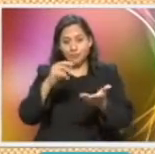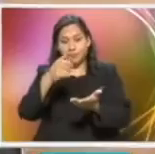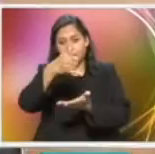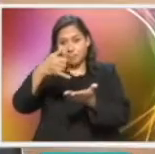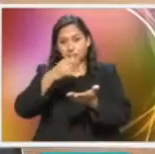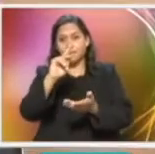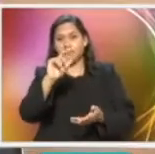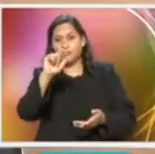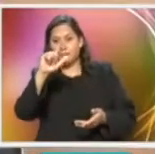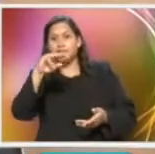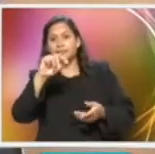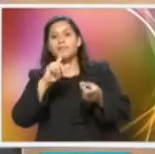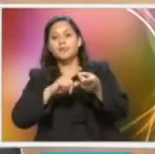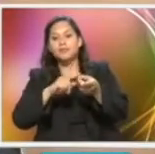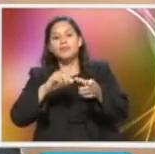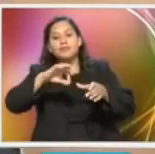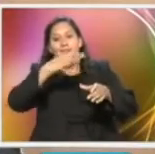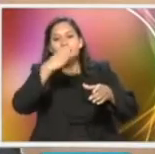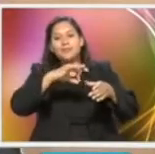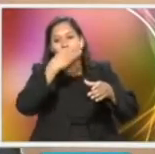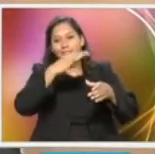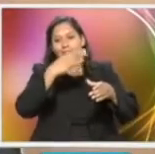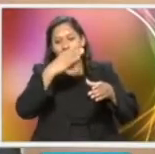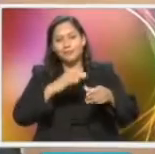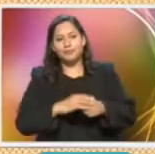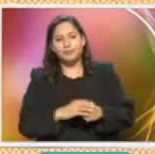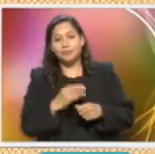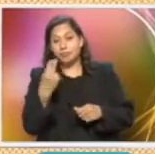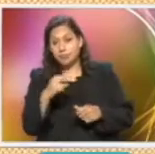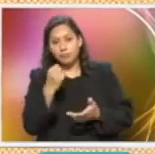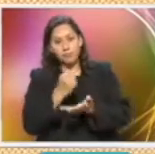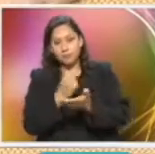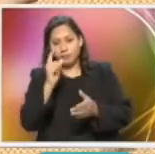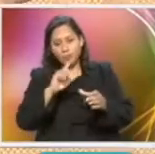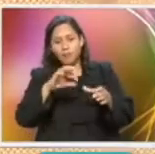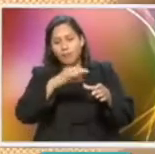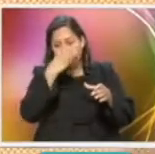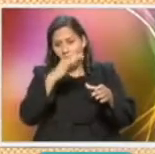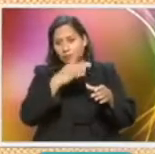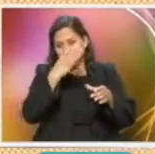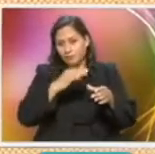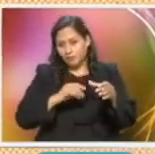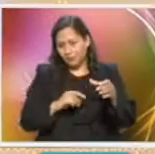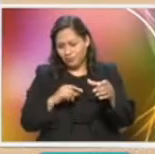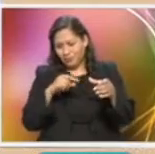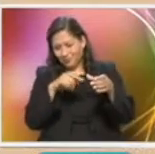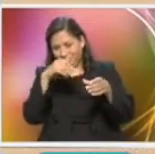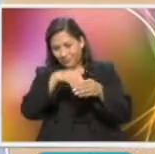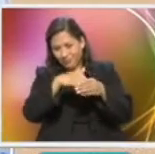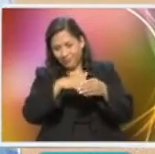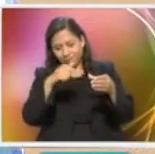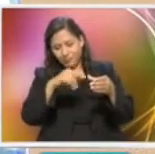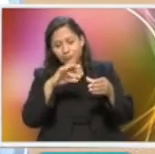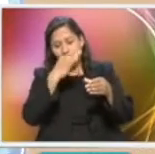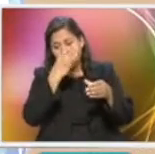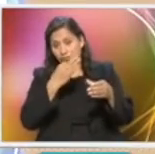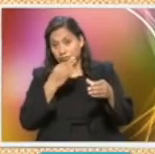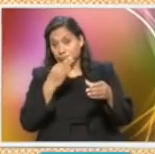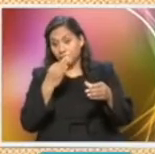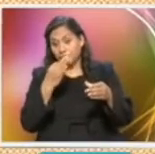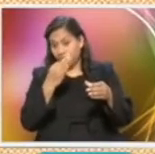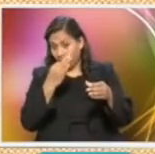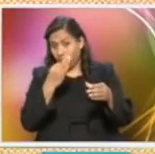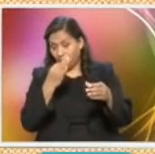usa mucho en las frituras. Sí. ¿No? No vamos a decir nombres, pero sí. en las frituras en general. Botanitas, en las botanitas, claro. Exacto. Bueno,